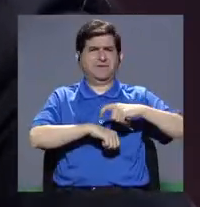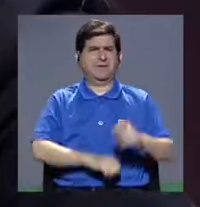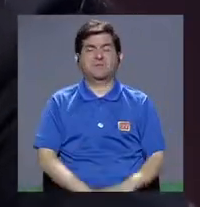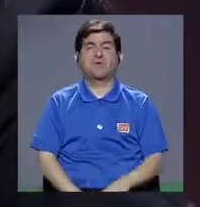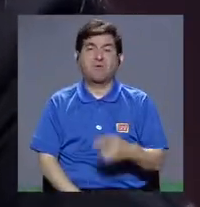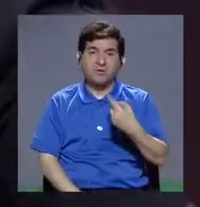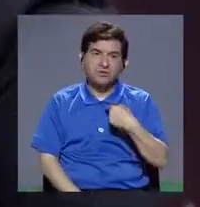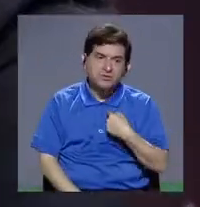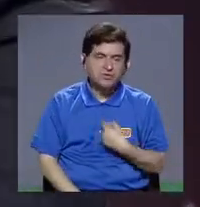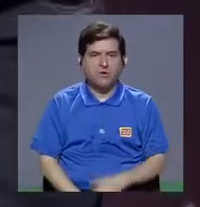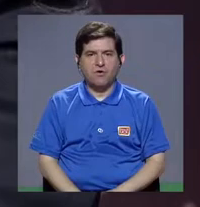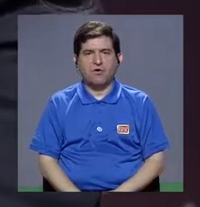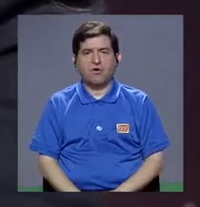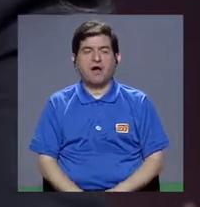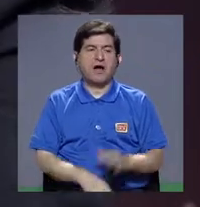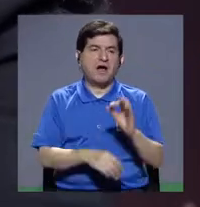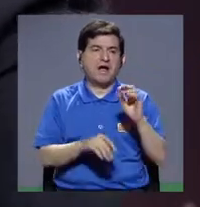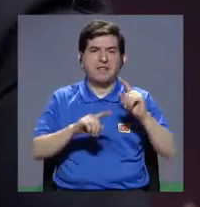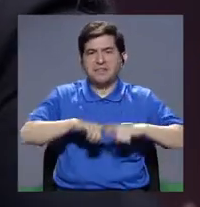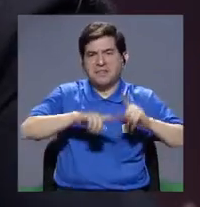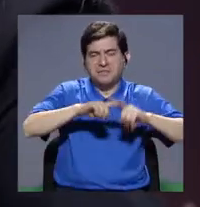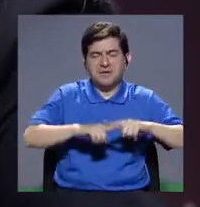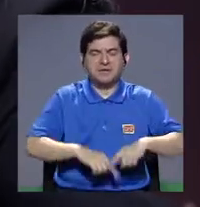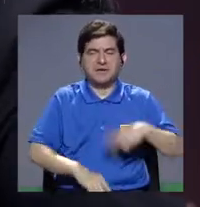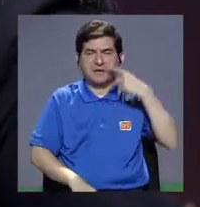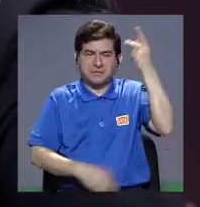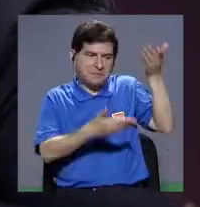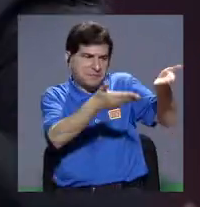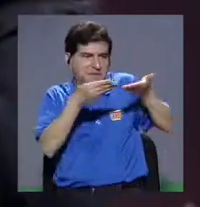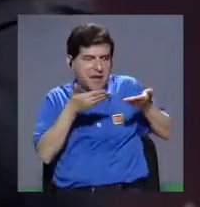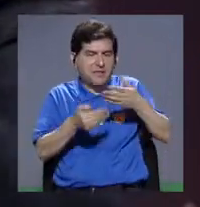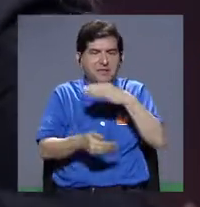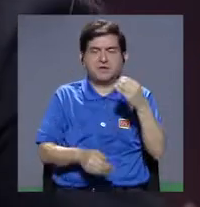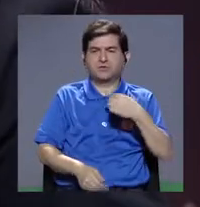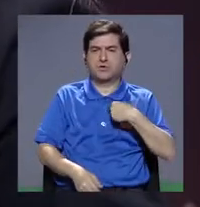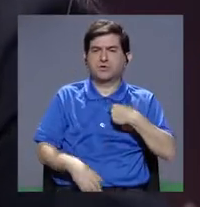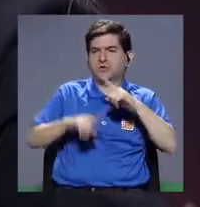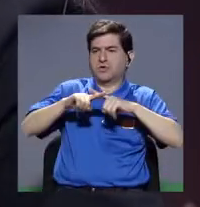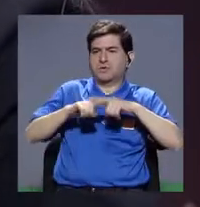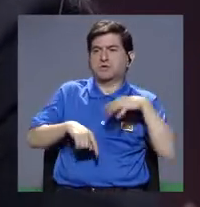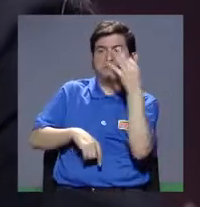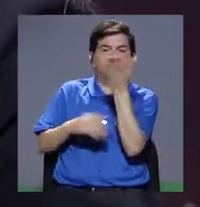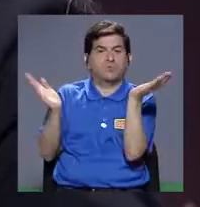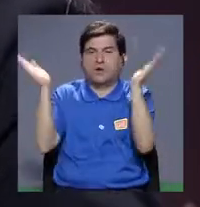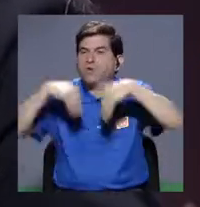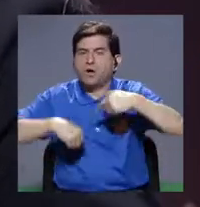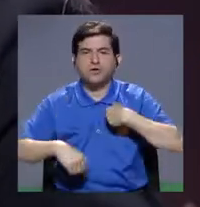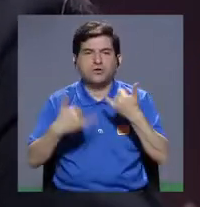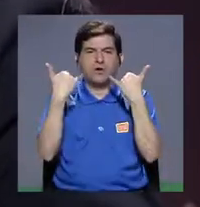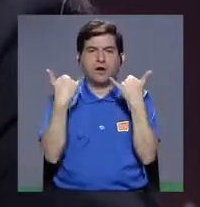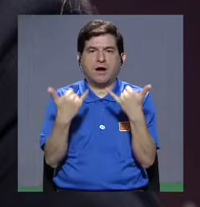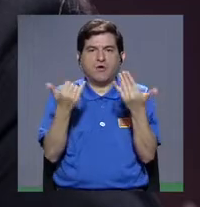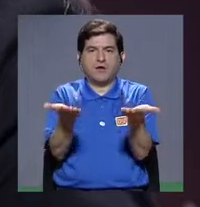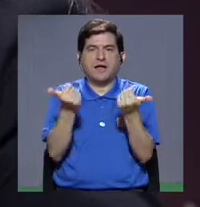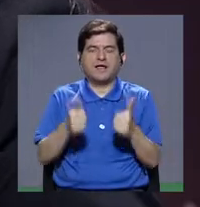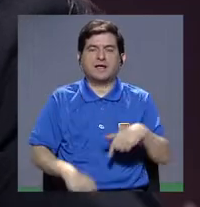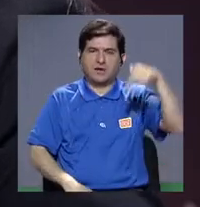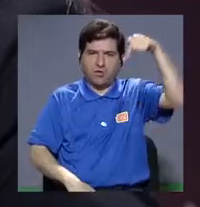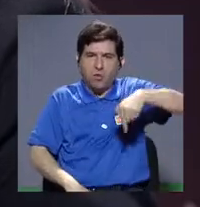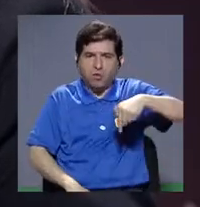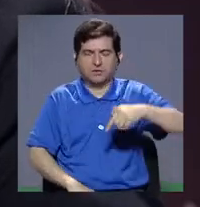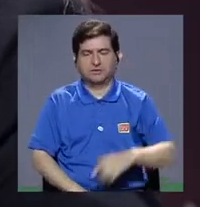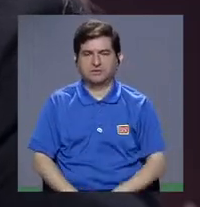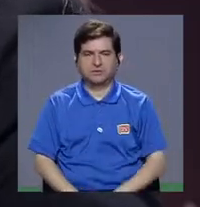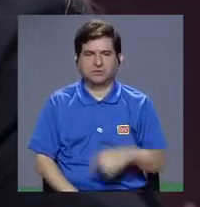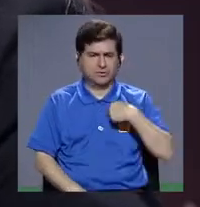estar ni en función de lo que fueron lo que me dieron los padres ni en función de un futuro que no existe yo lo que quiero ahora es el presente como